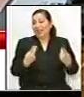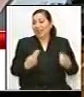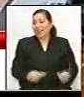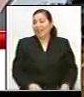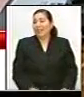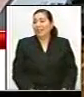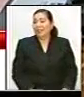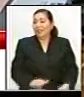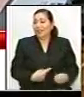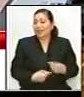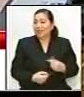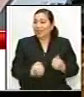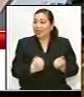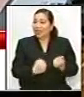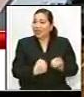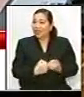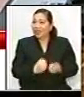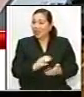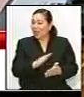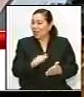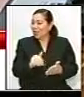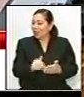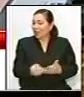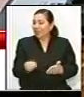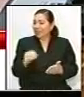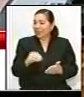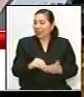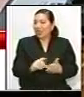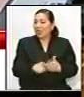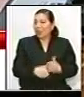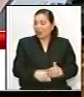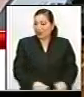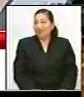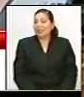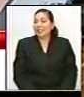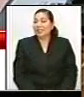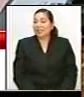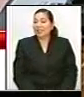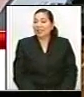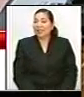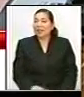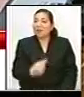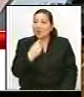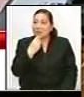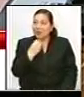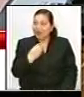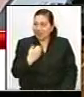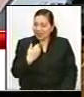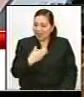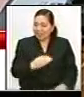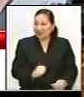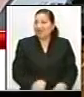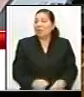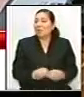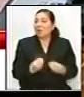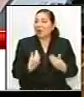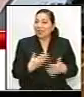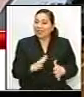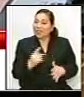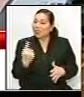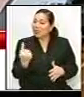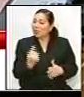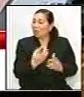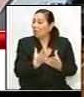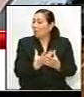Y vinieron, me atendieron todo, y hasta que ya después el doctor César García Delgado me dijo, te voy a dar de alta porque ya solito